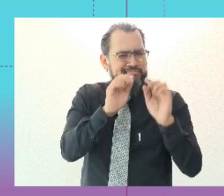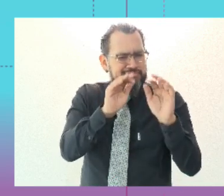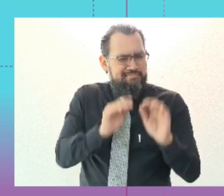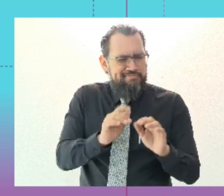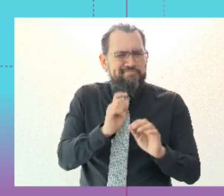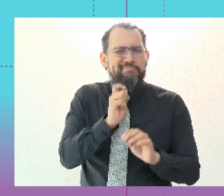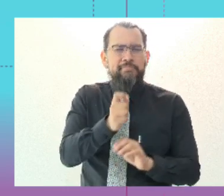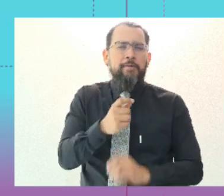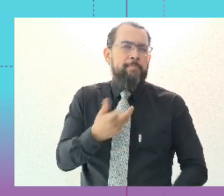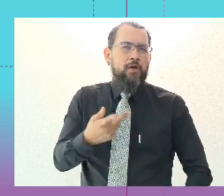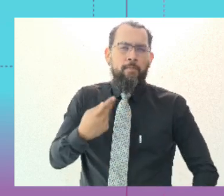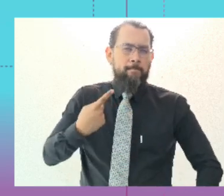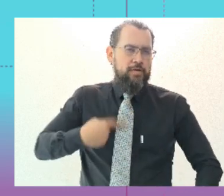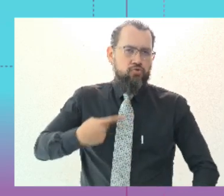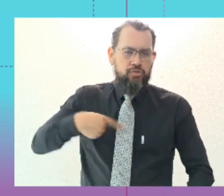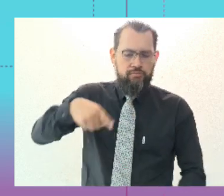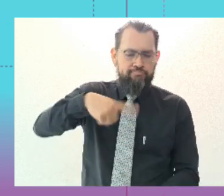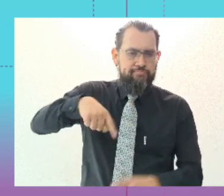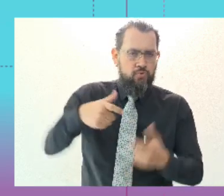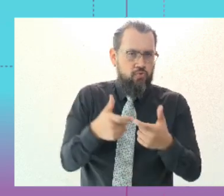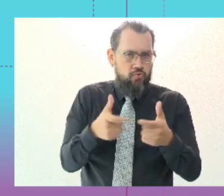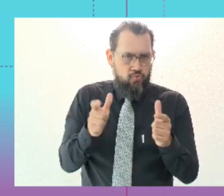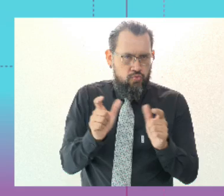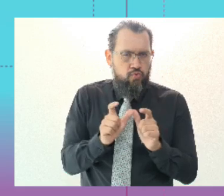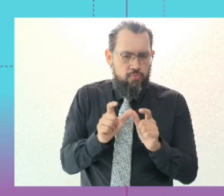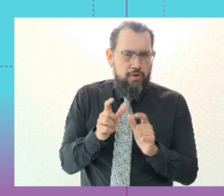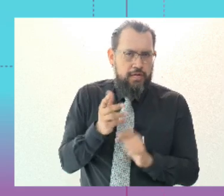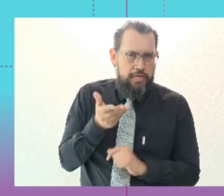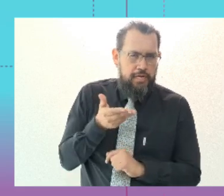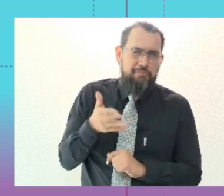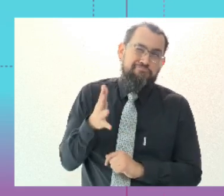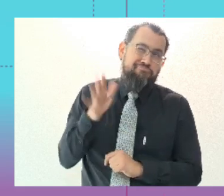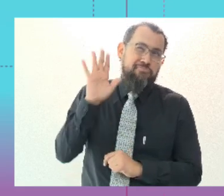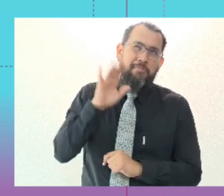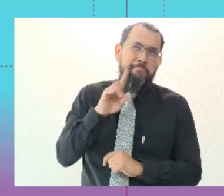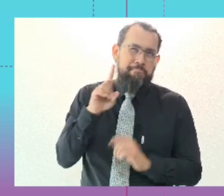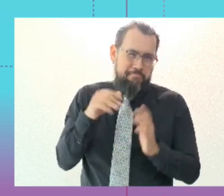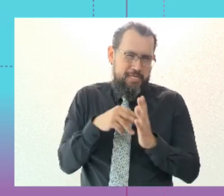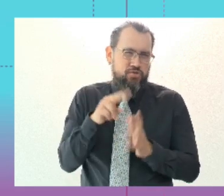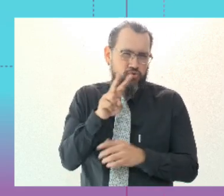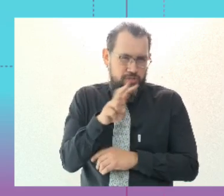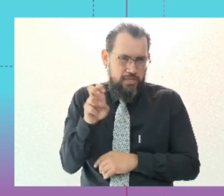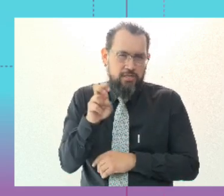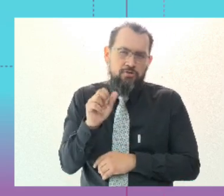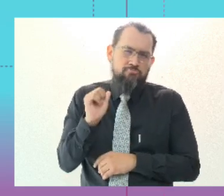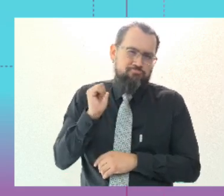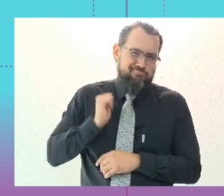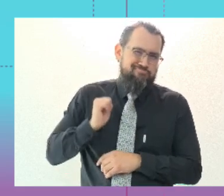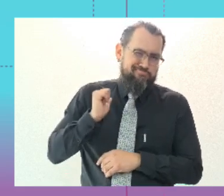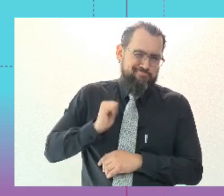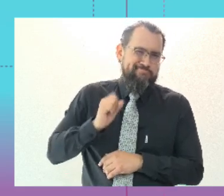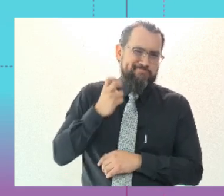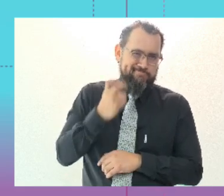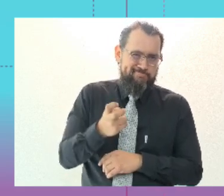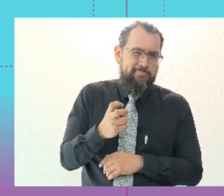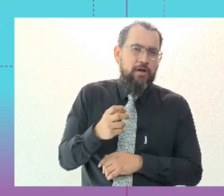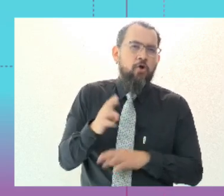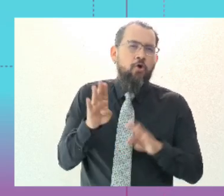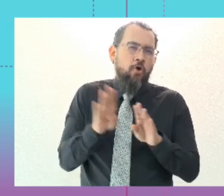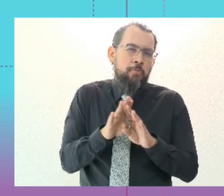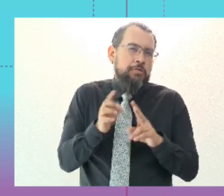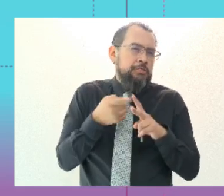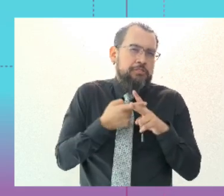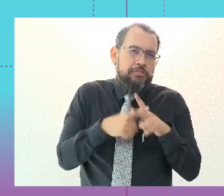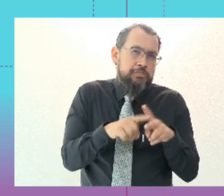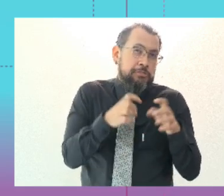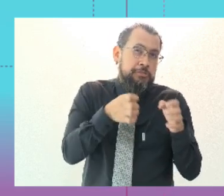grupo de personas, por supuesto, dada la época, insisto, estoy hablando de 1200 en aquella Inglaterra en la que se empezaban a construir,